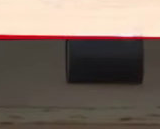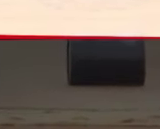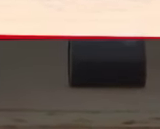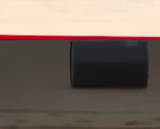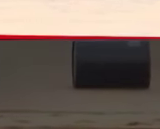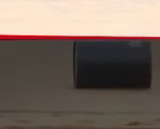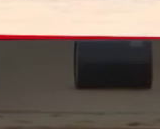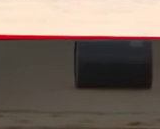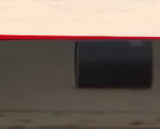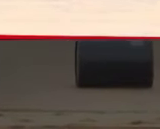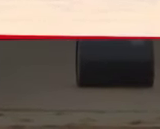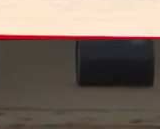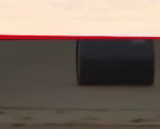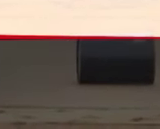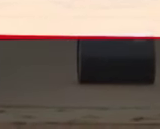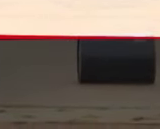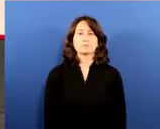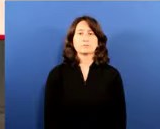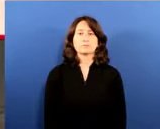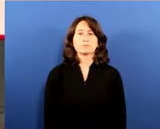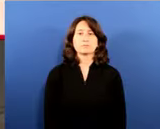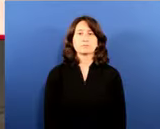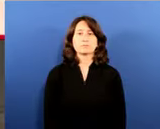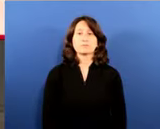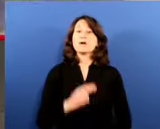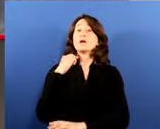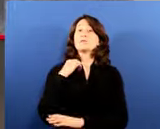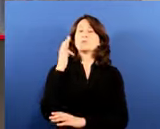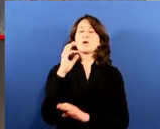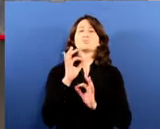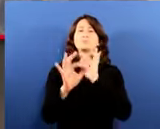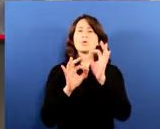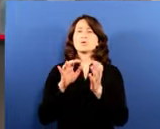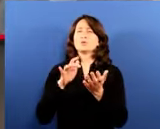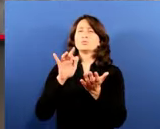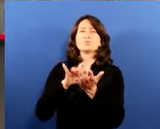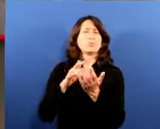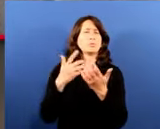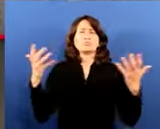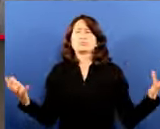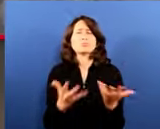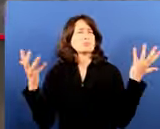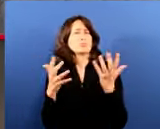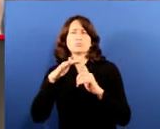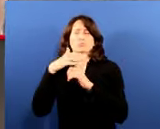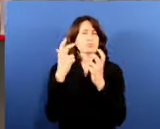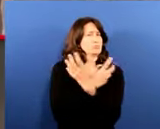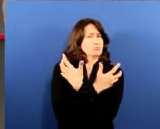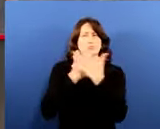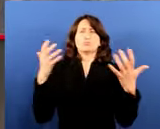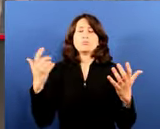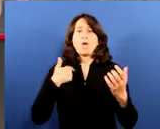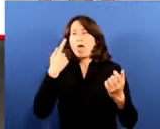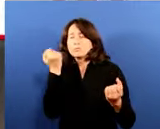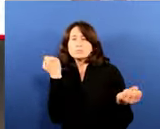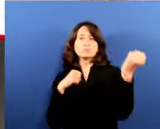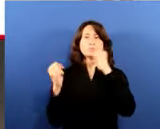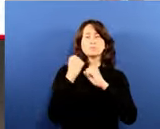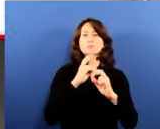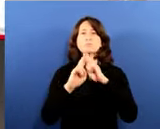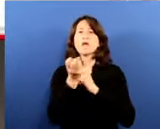El Departamento de Medio Ambiente de la Diputación Foral de Vizcaya ha realizado un simulacro de contaminación en la playa de la Arena con la colaboración